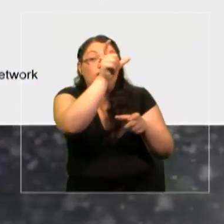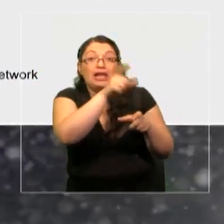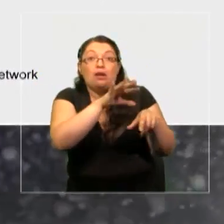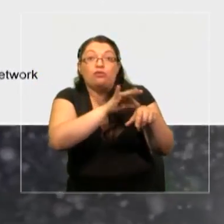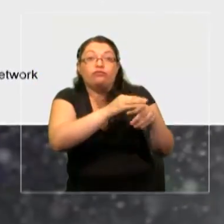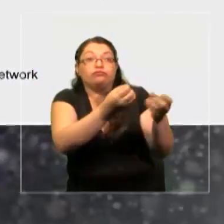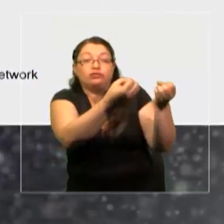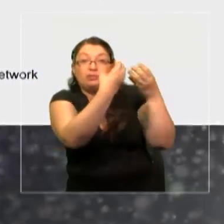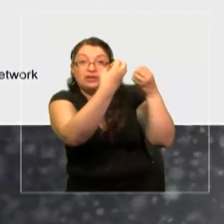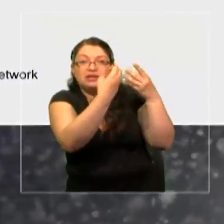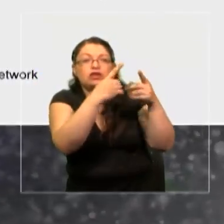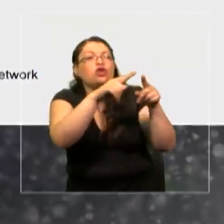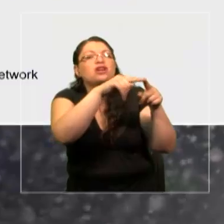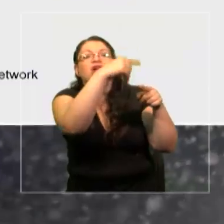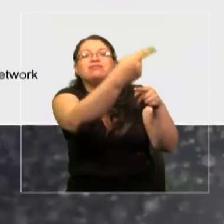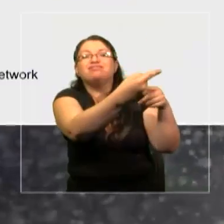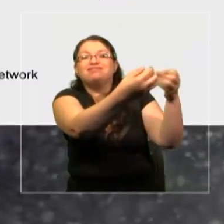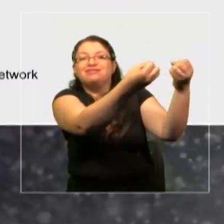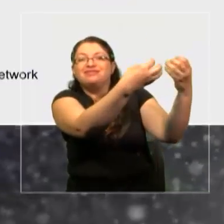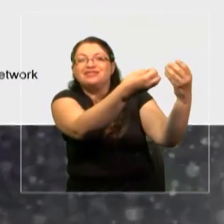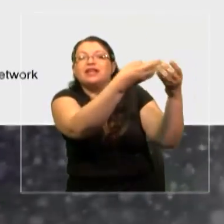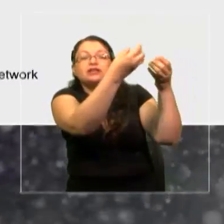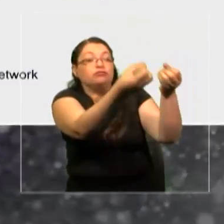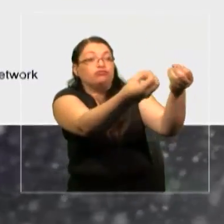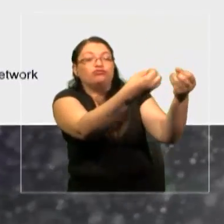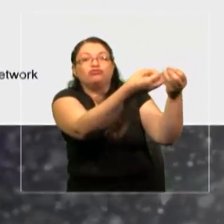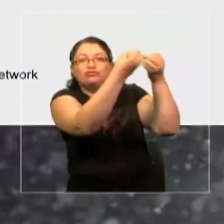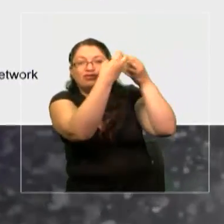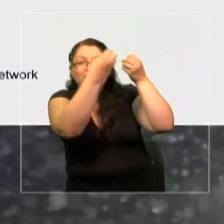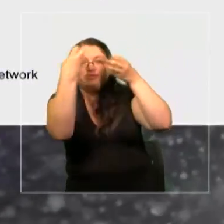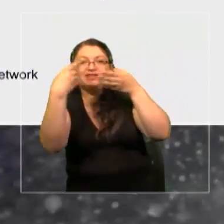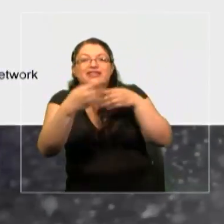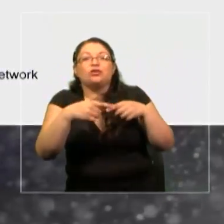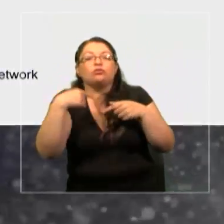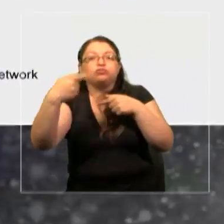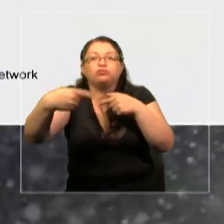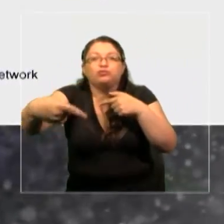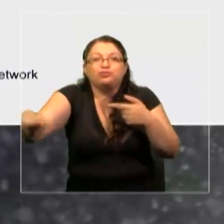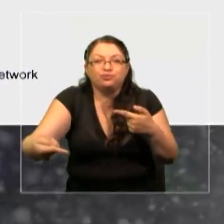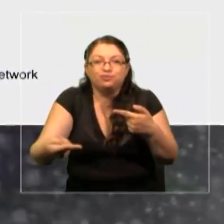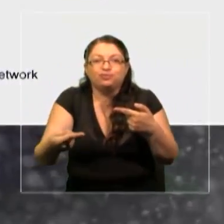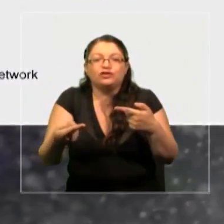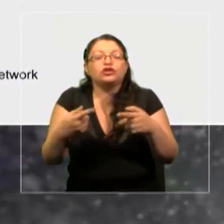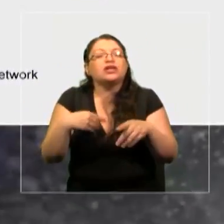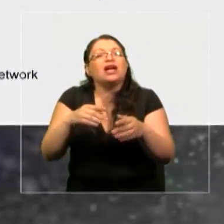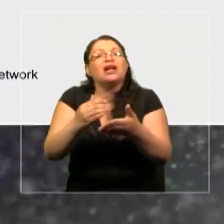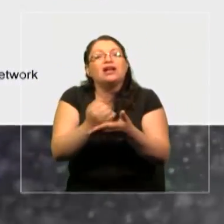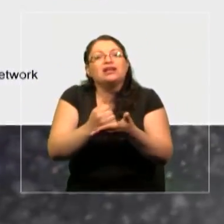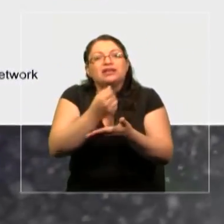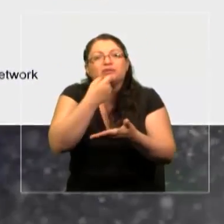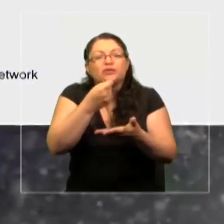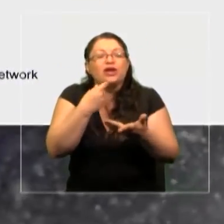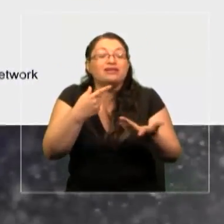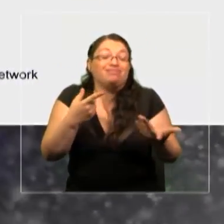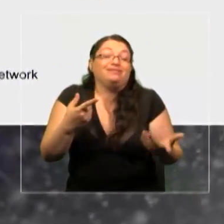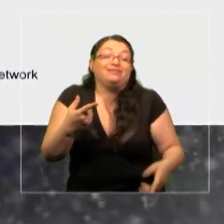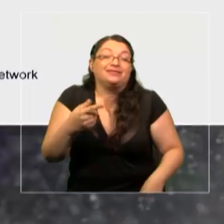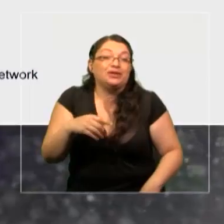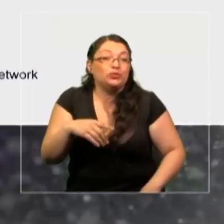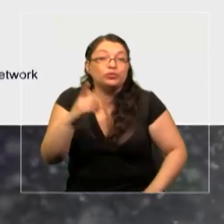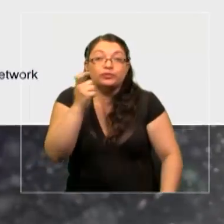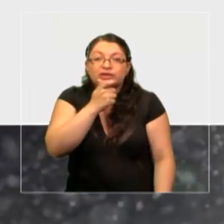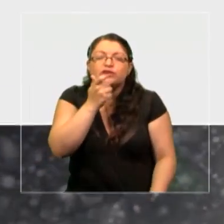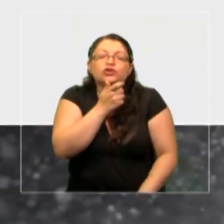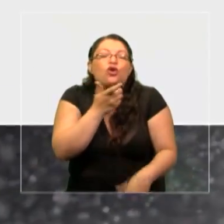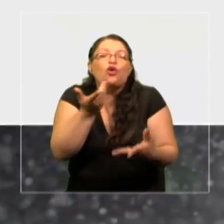mentor, etcétera. Y el tratamiento médico que recibimos principalmente es anecdótico.